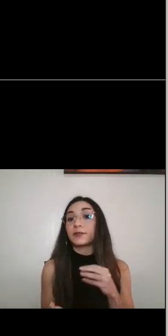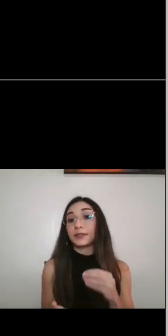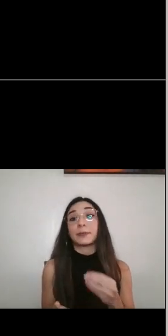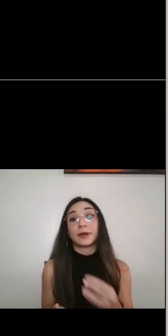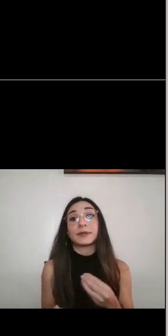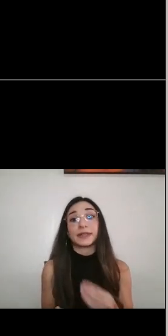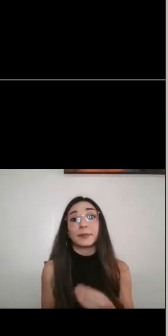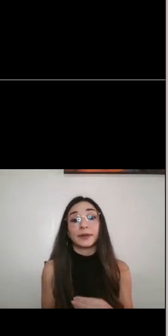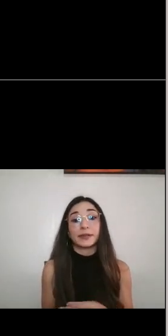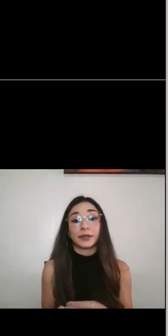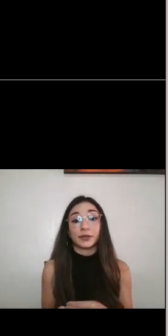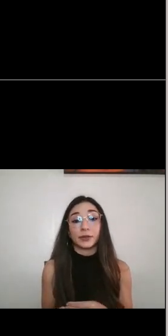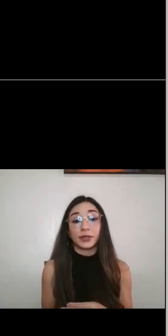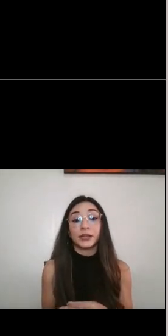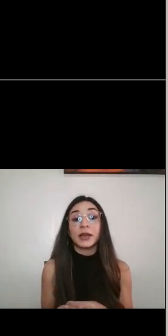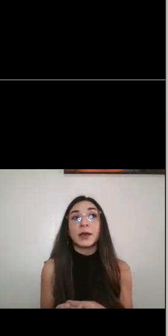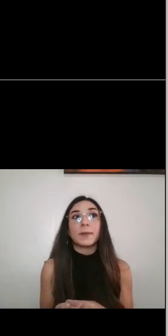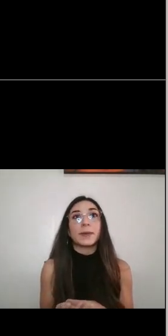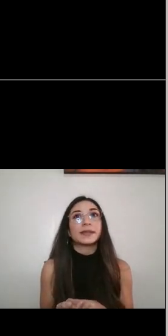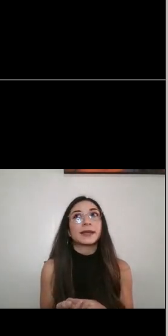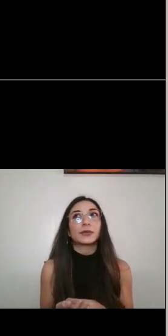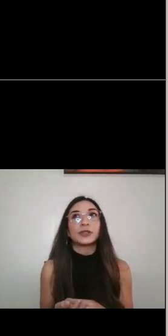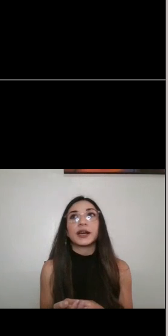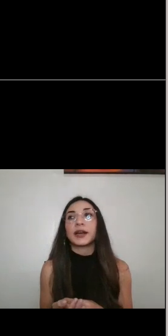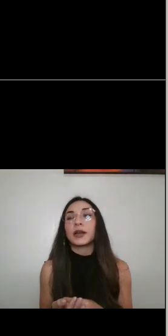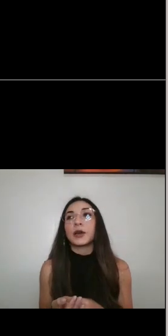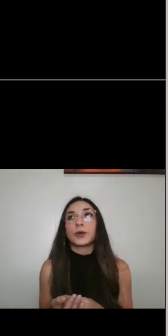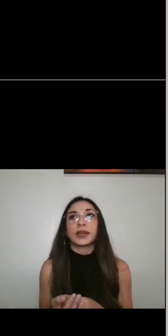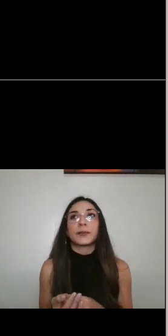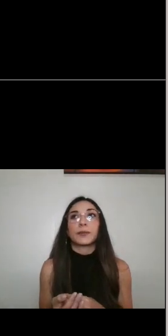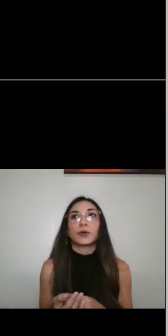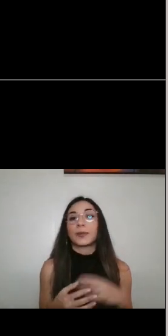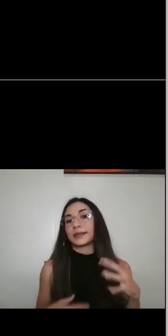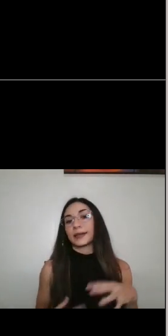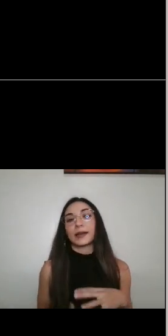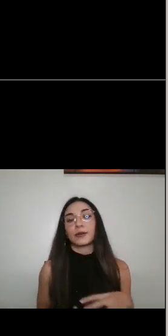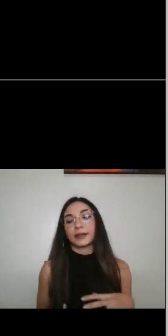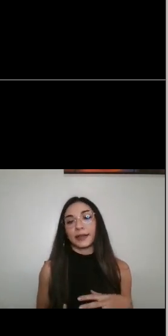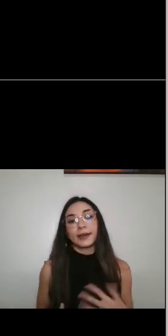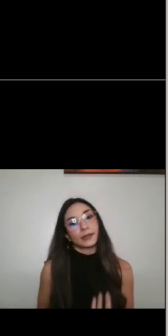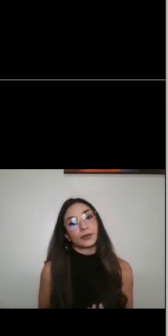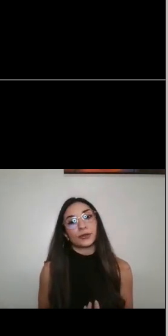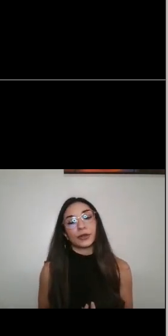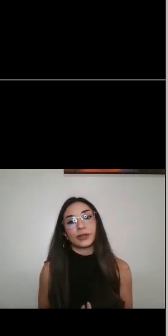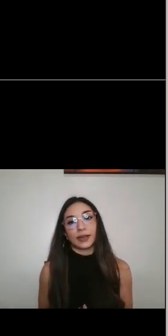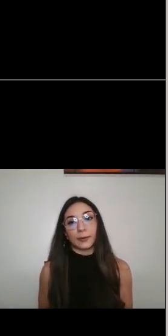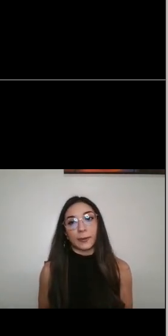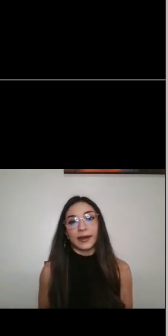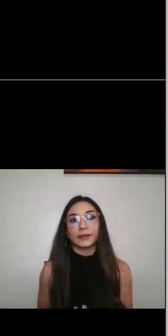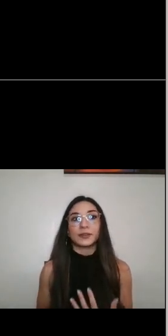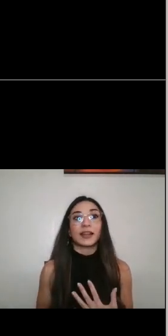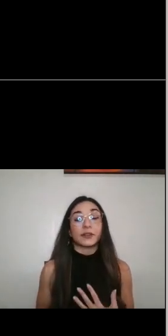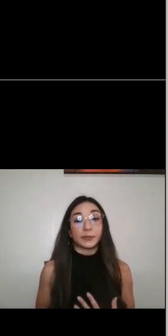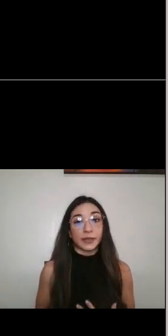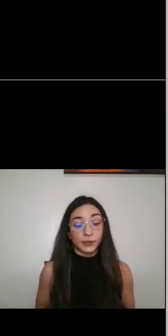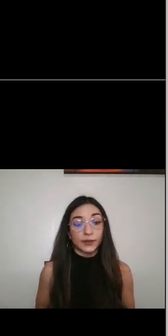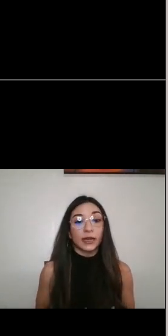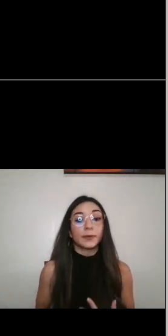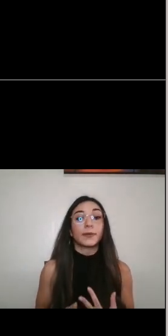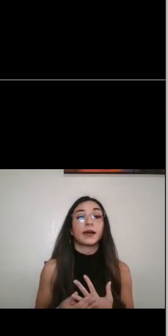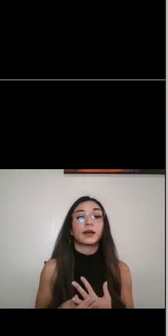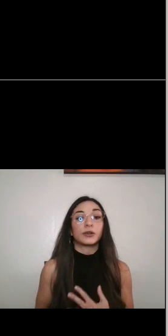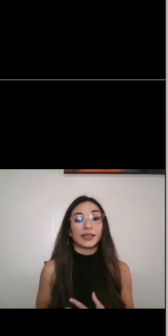desarrollado, ya puede empezar a percibir sonidos. Va a empezar a escuchar, por ejemplo, lo más cercano que tiene, que son los sonidos de la mamá, entonces la respiración de